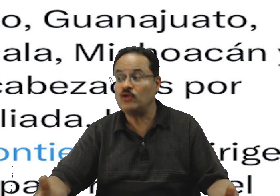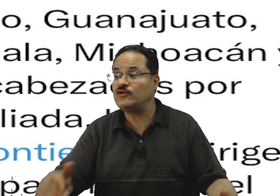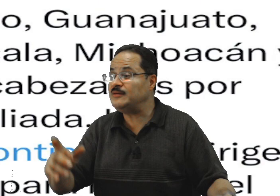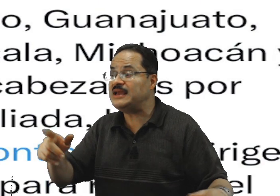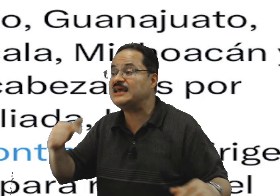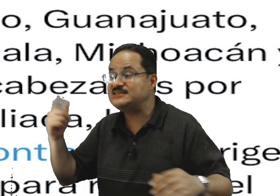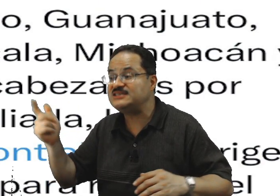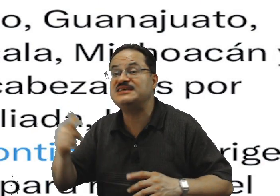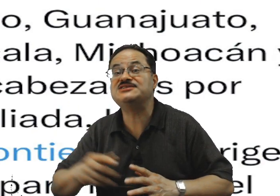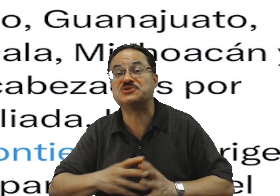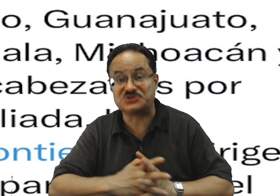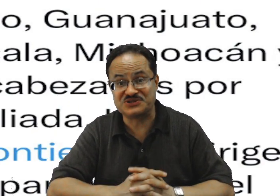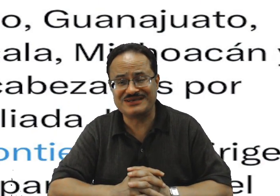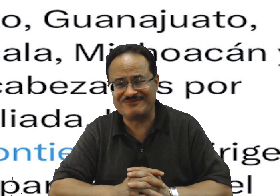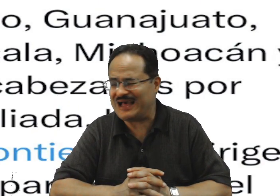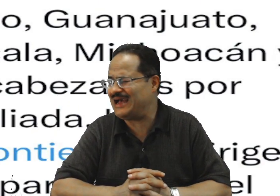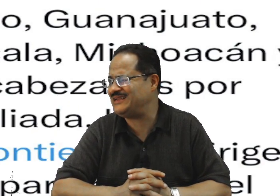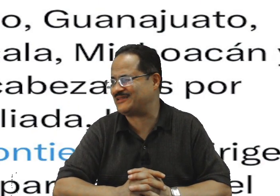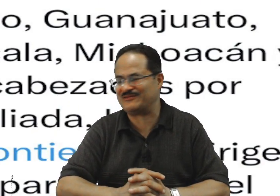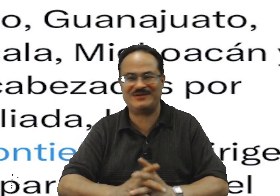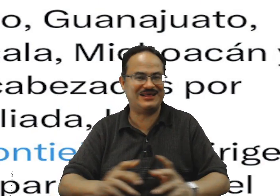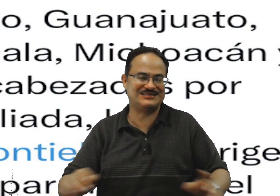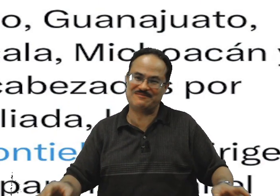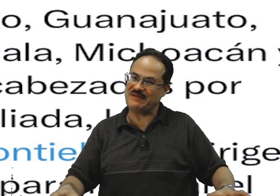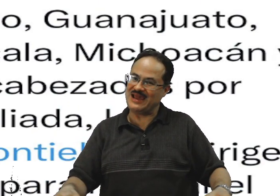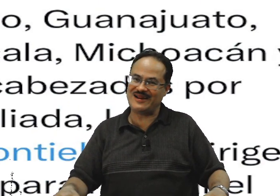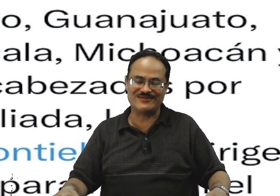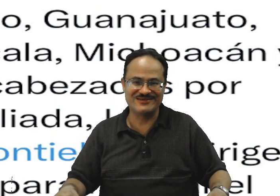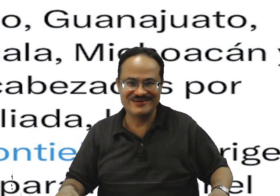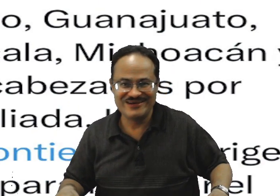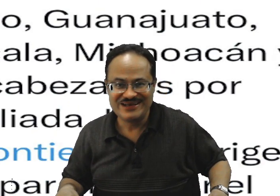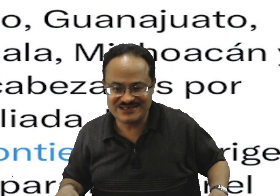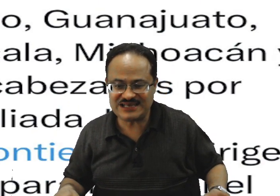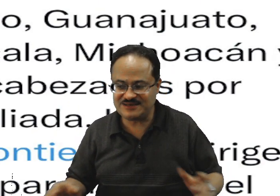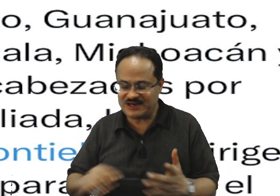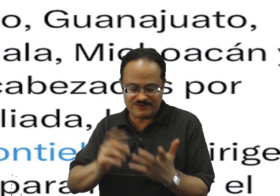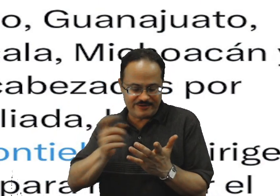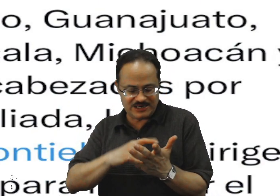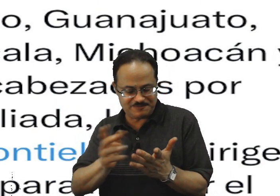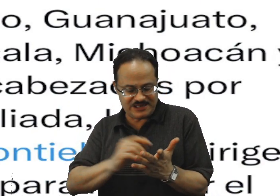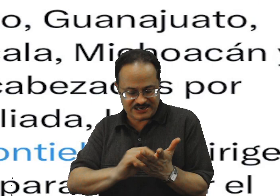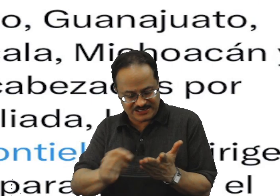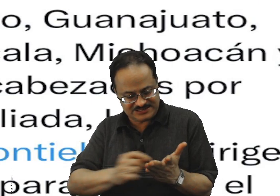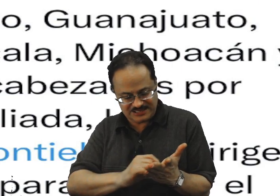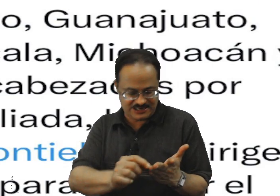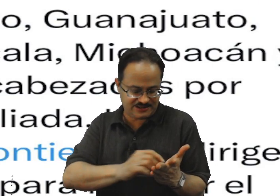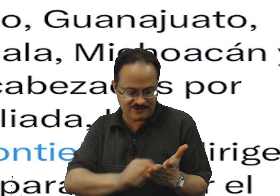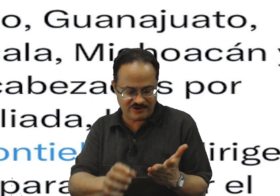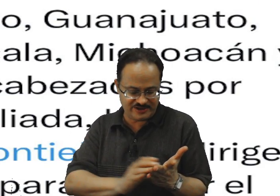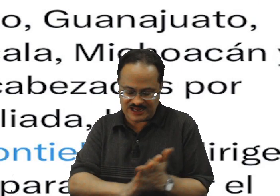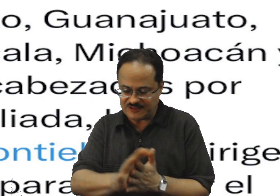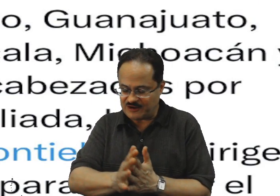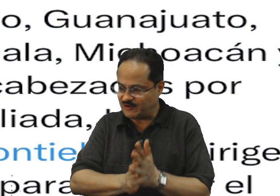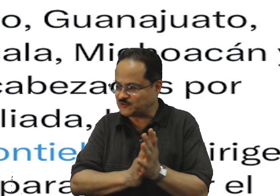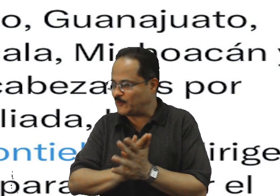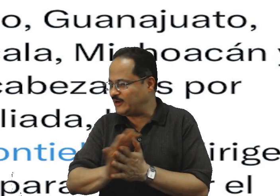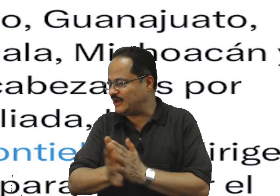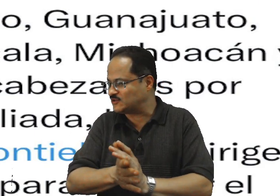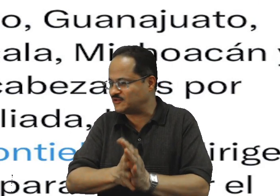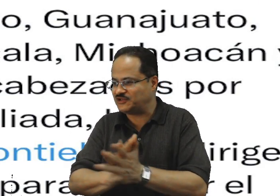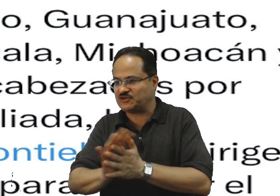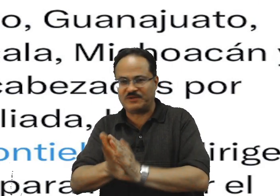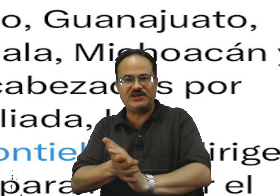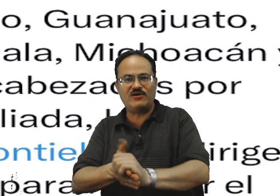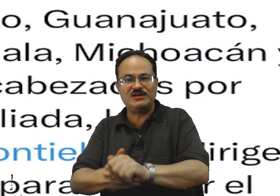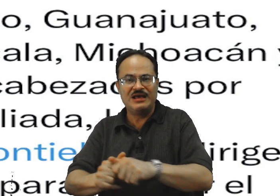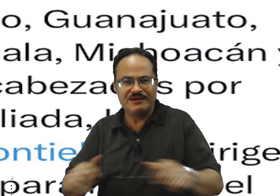No todavía hay que hacer censos vaya tomadas de peno Sí así Mira de una vez les piden la credencial de elector y ya de una vez los ponen en los